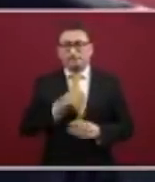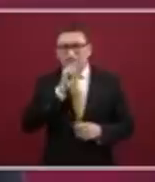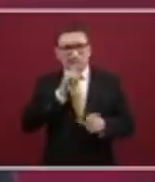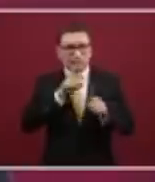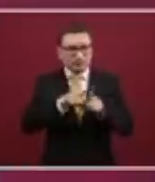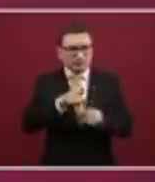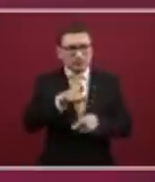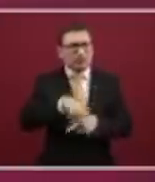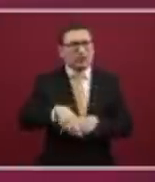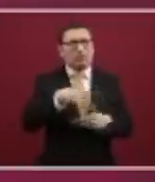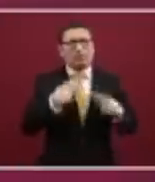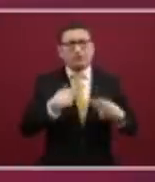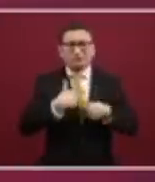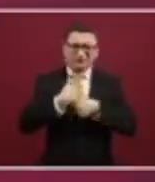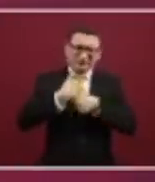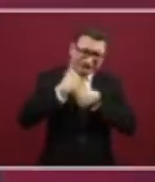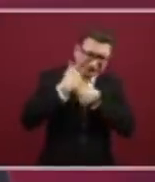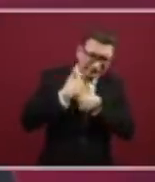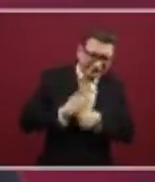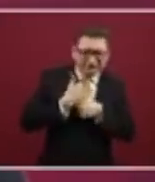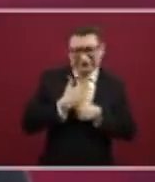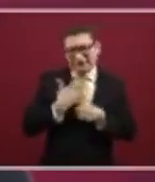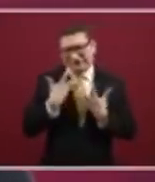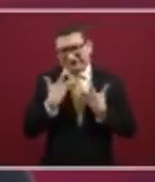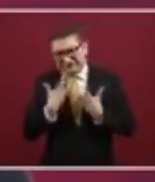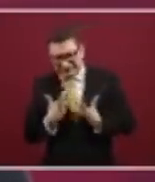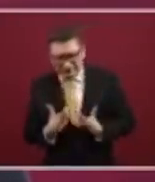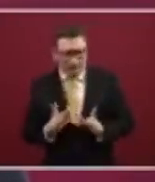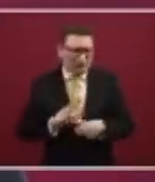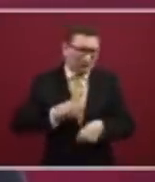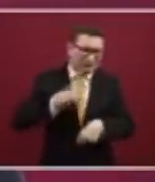para enfrentar la enfermedad,